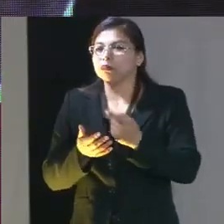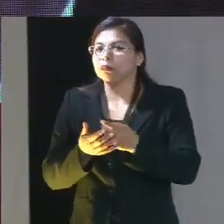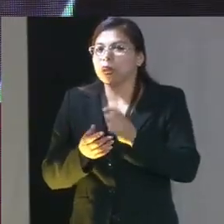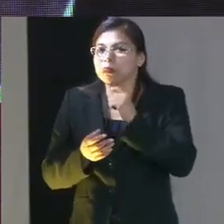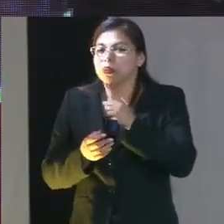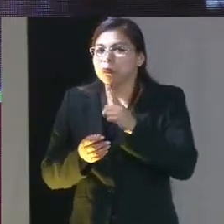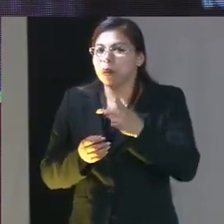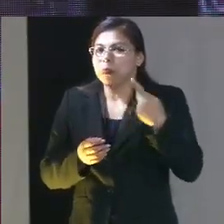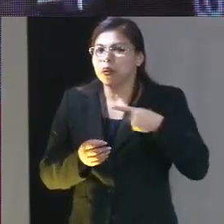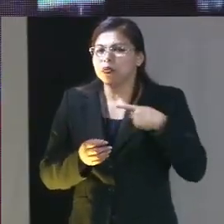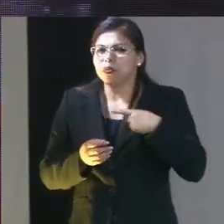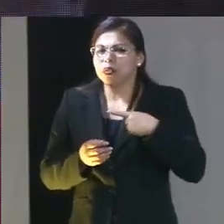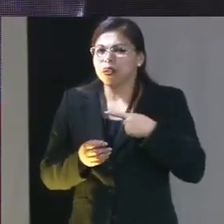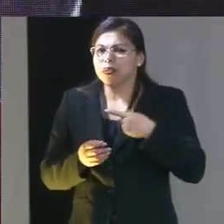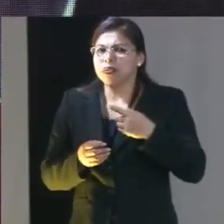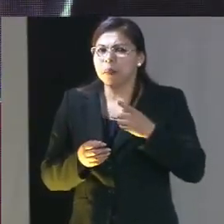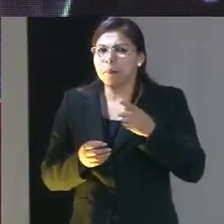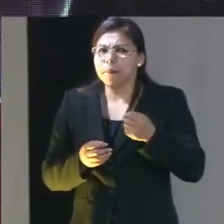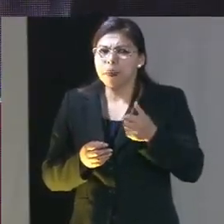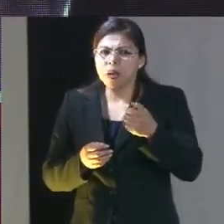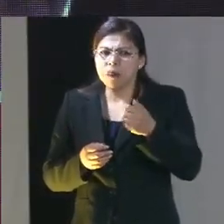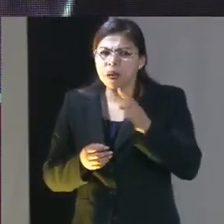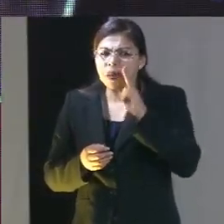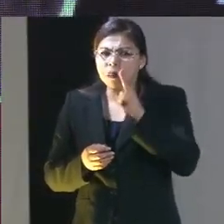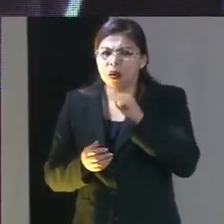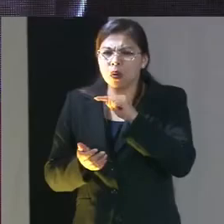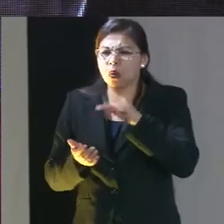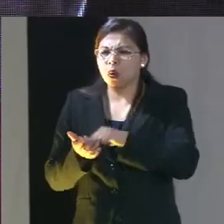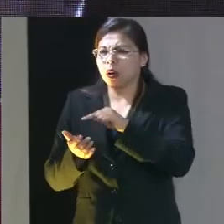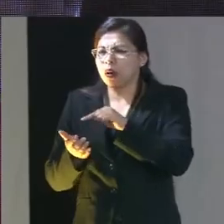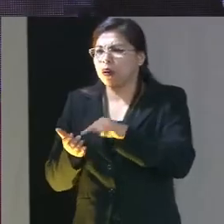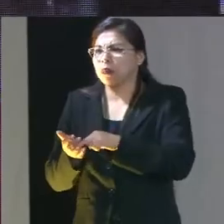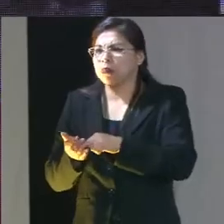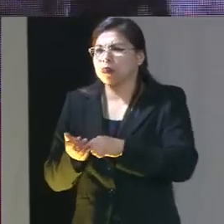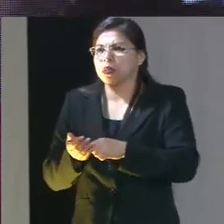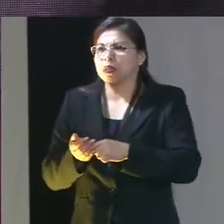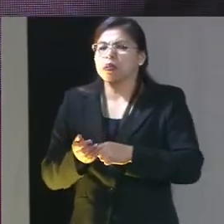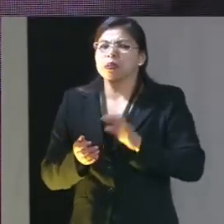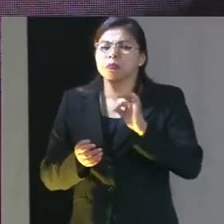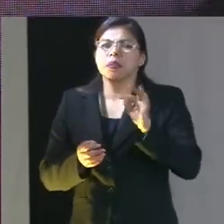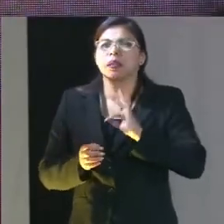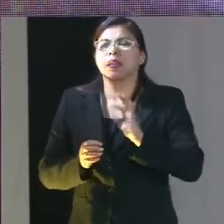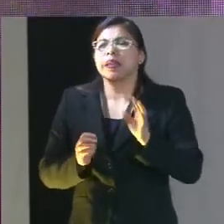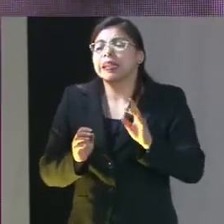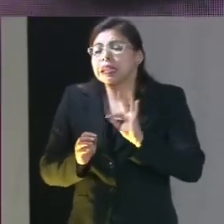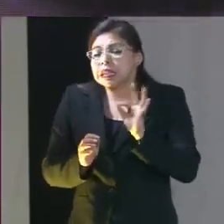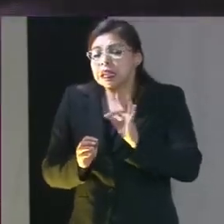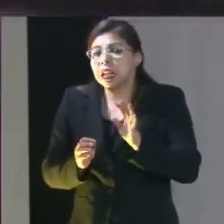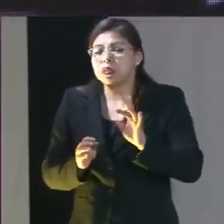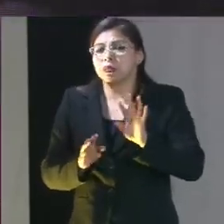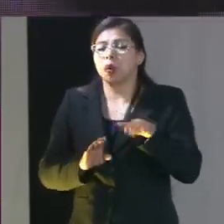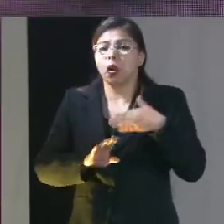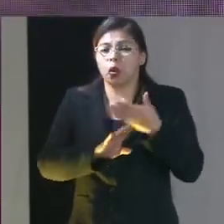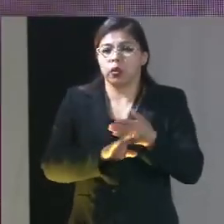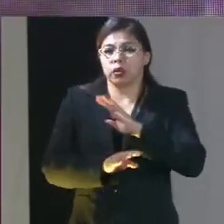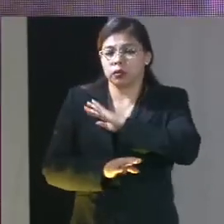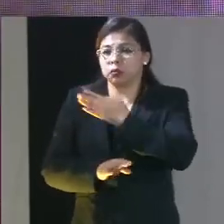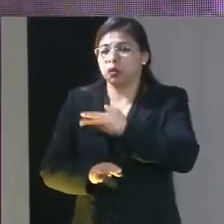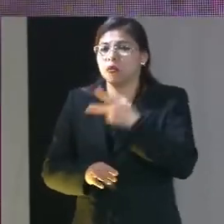drástica de la población y la debilidad cada vez mayor de las poblaciones que pudieron haber enfrentado a los españoles y sus